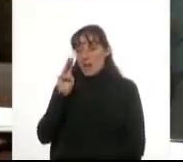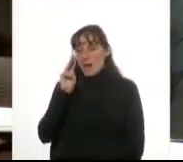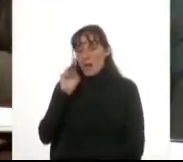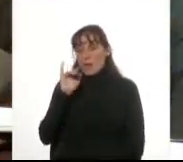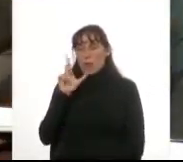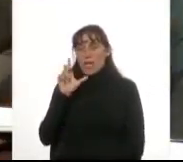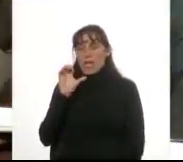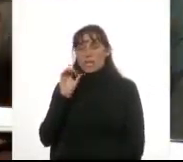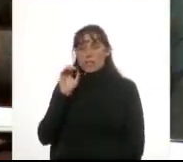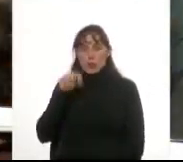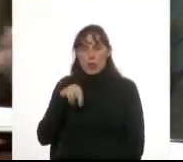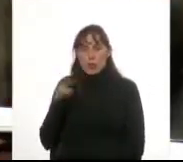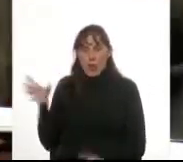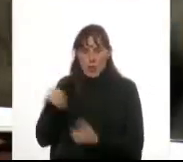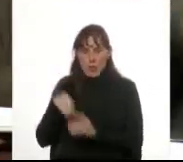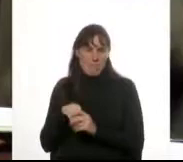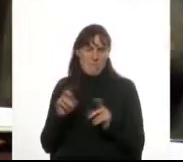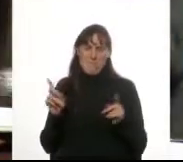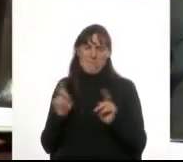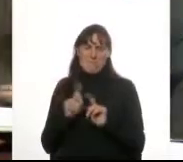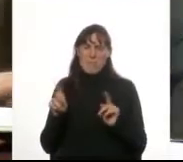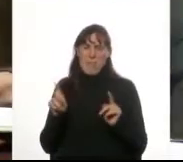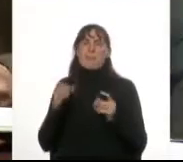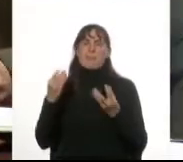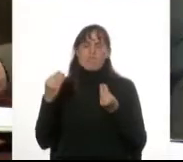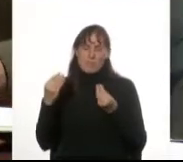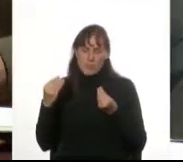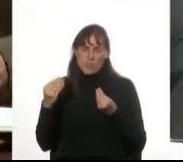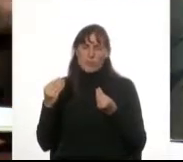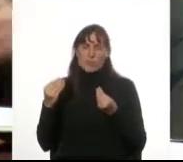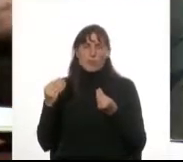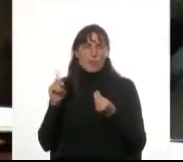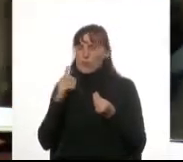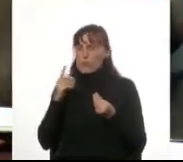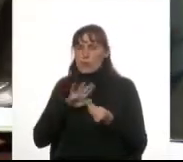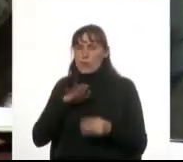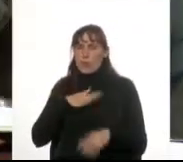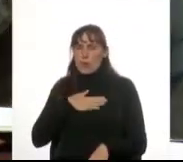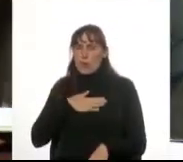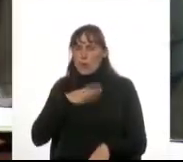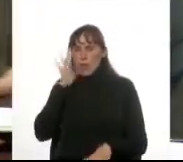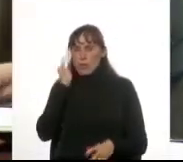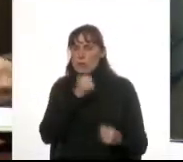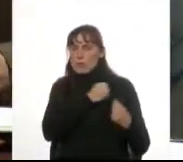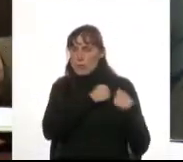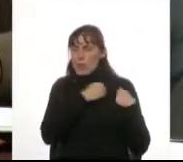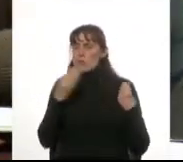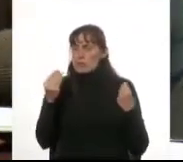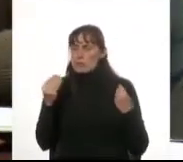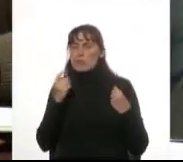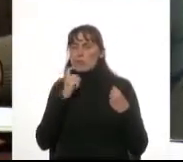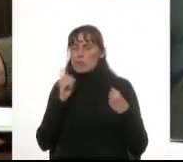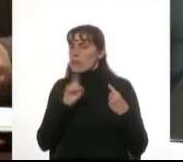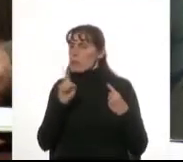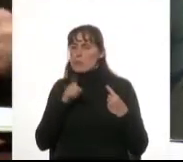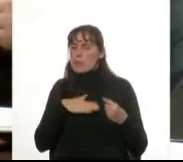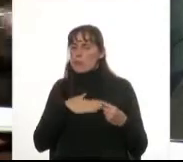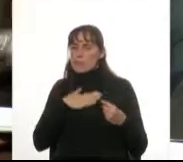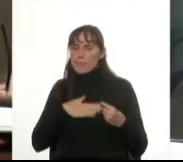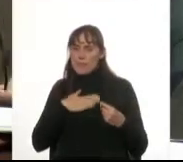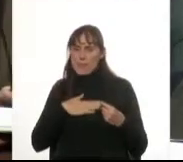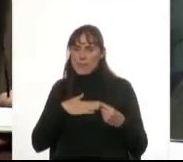dictadura en todas partes. Y lo mismo tengo que decir del Partido Colorado. No es tan sencillo